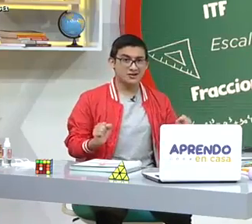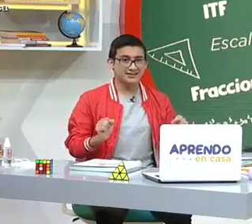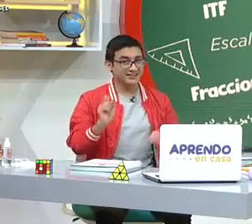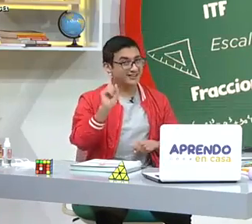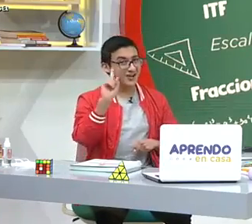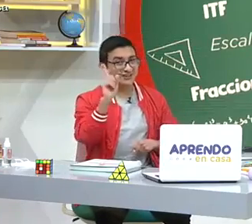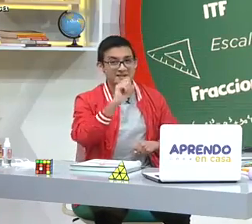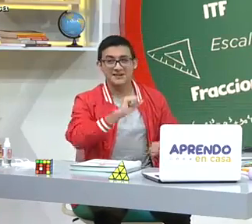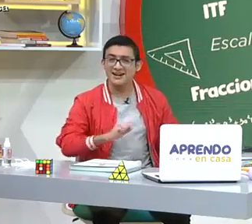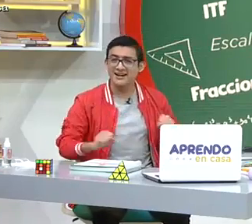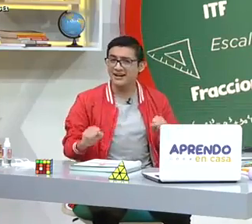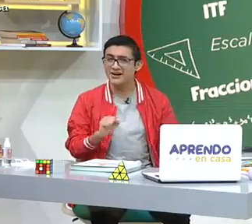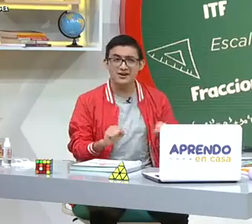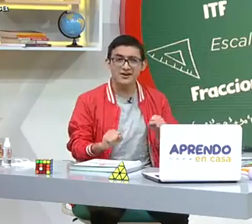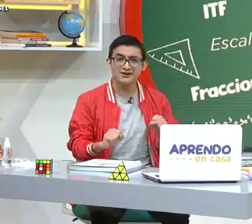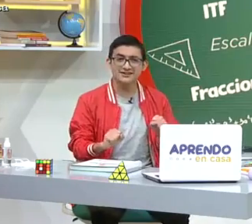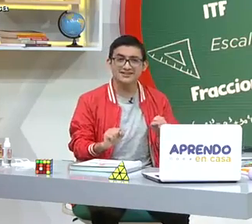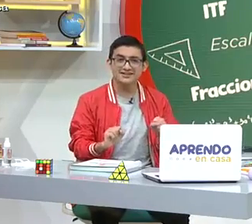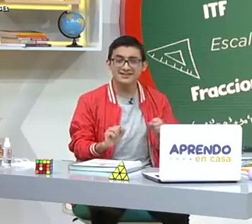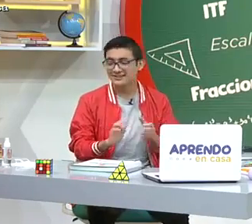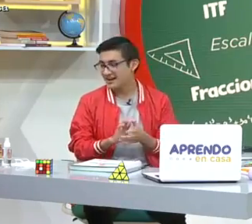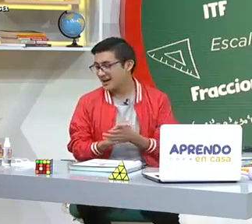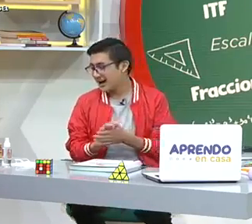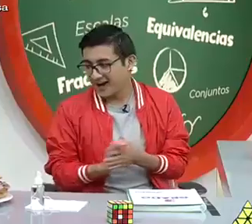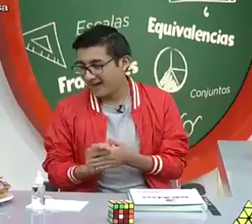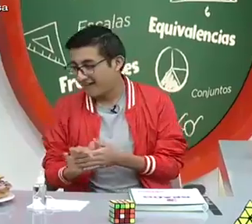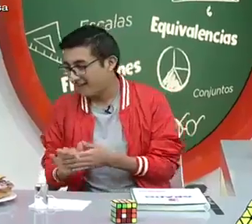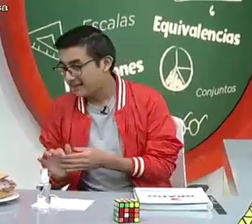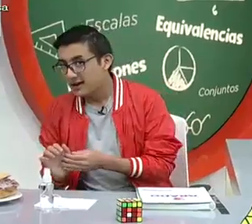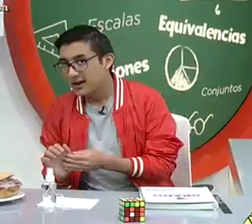chicas y chicos, no se vayan lejos.